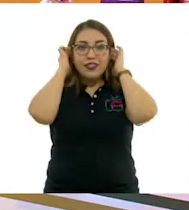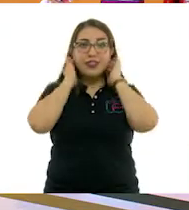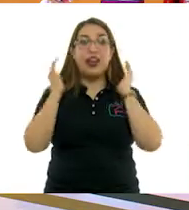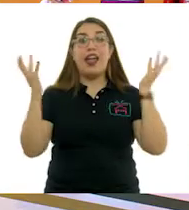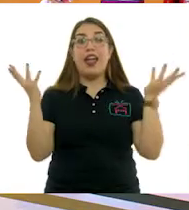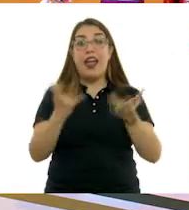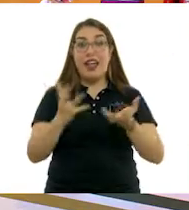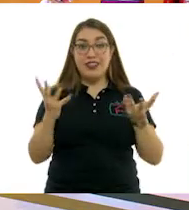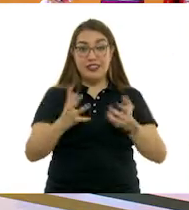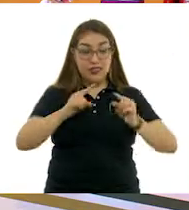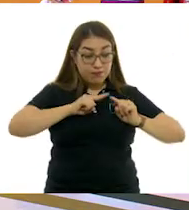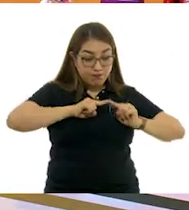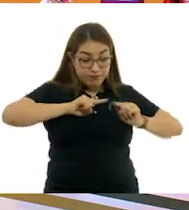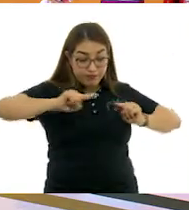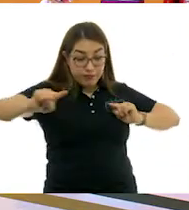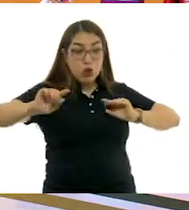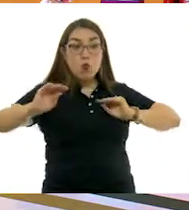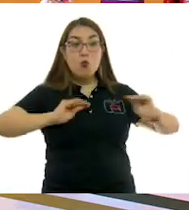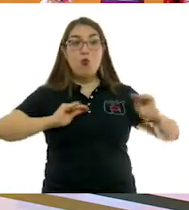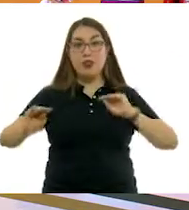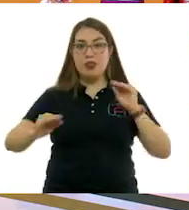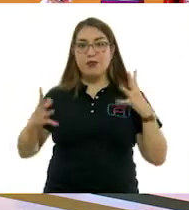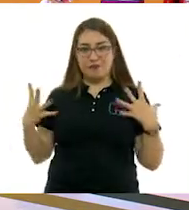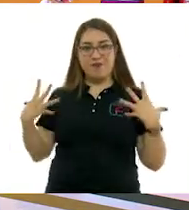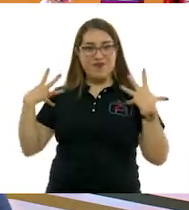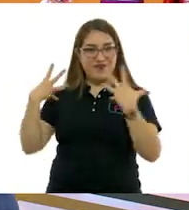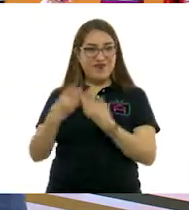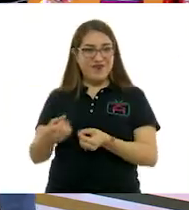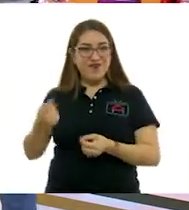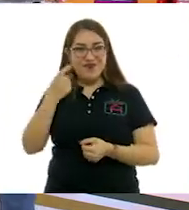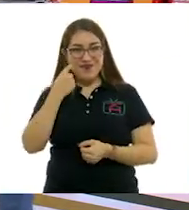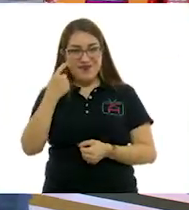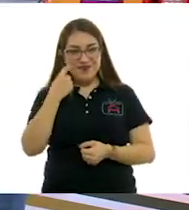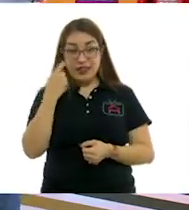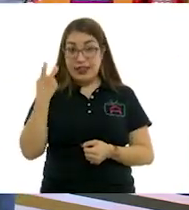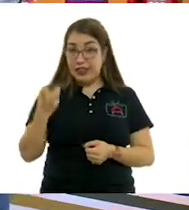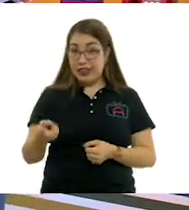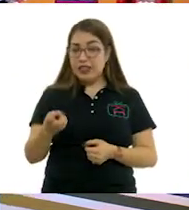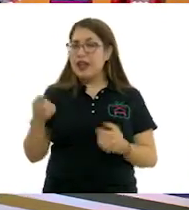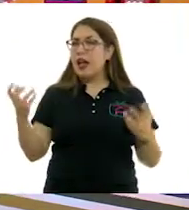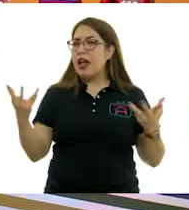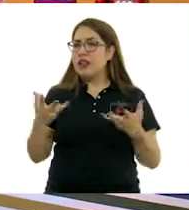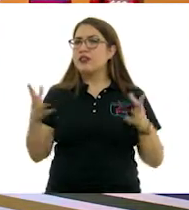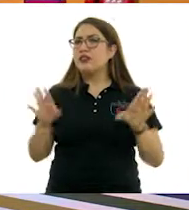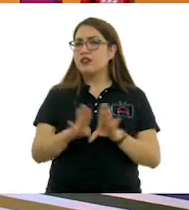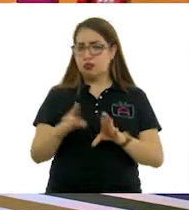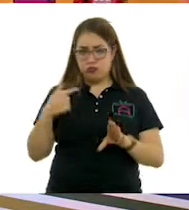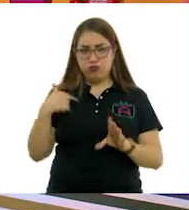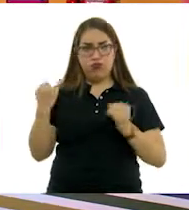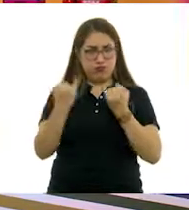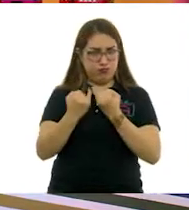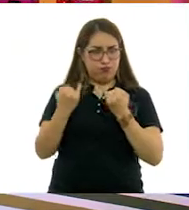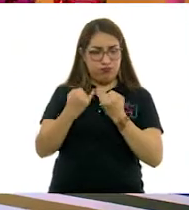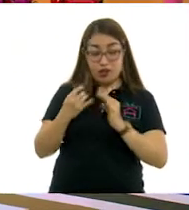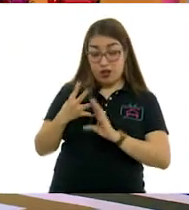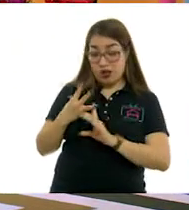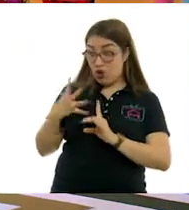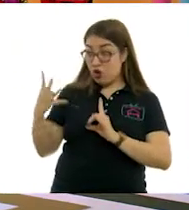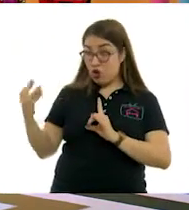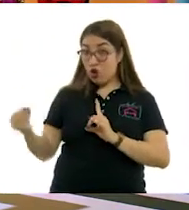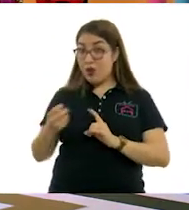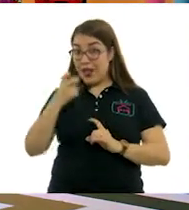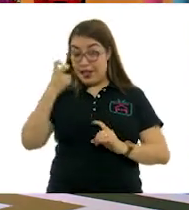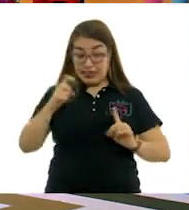trayectoria nosotros, pero pon mucha atención, Eric, porque esta trayectoria la vas a copiar como yo la haga. Y a